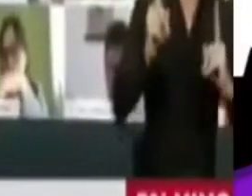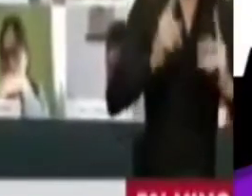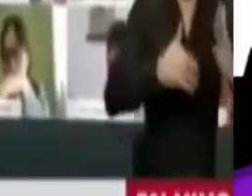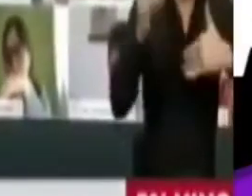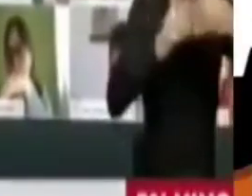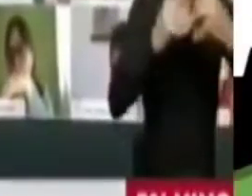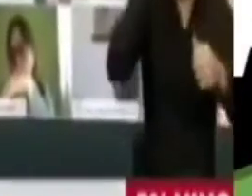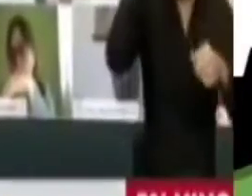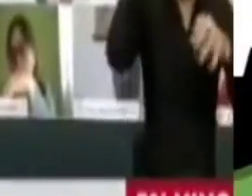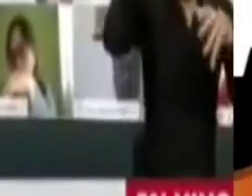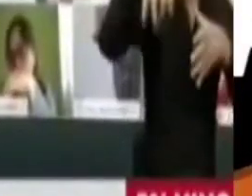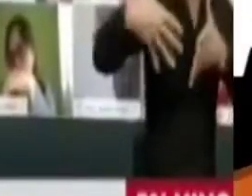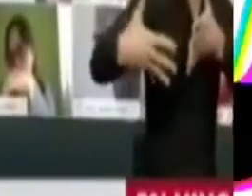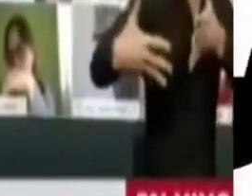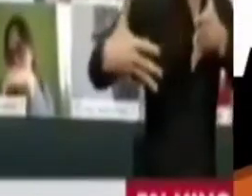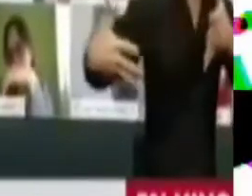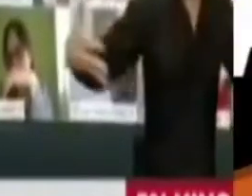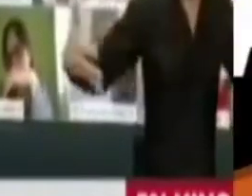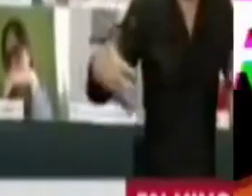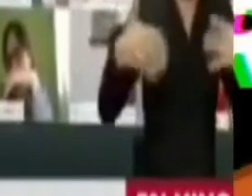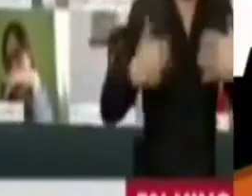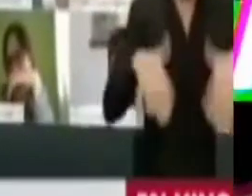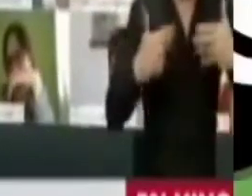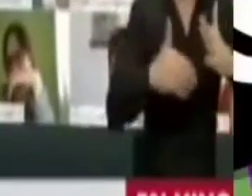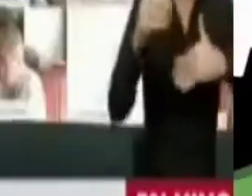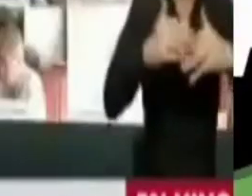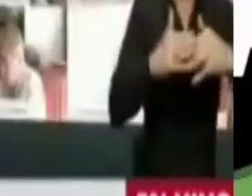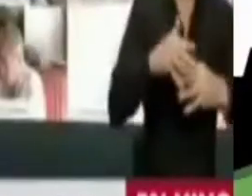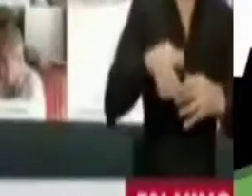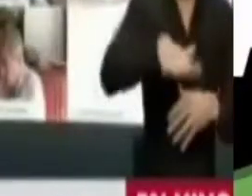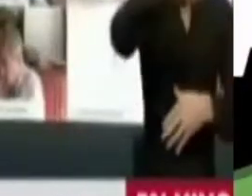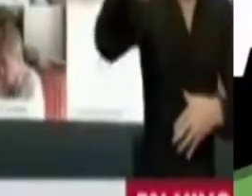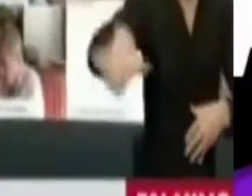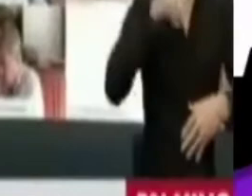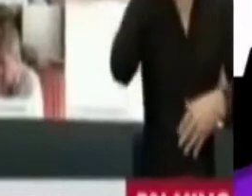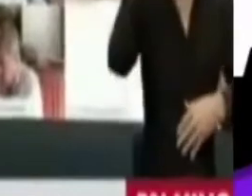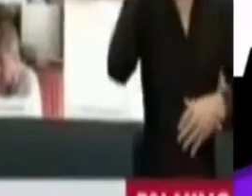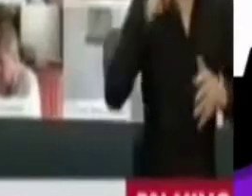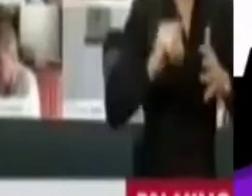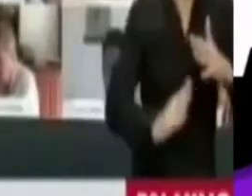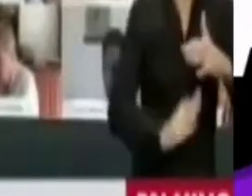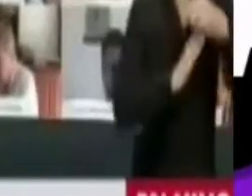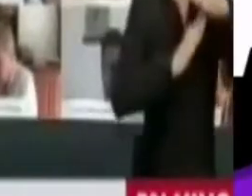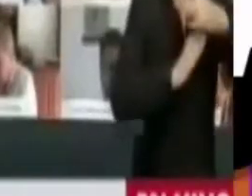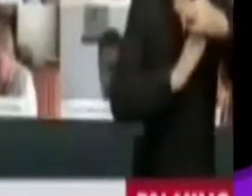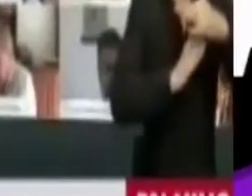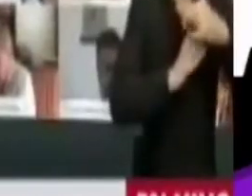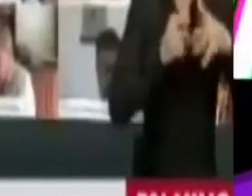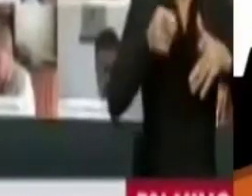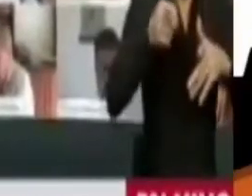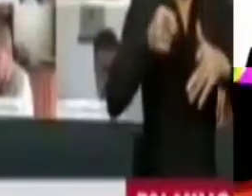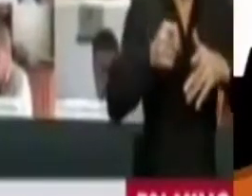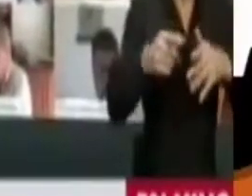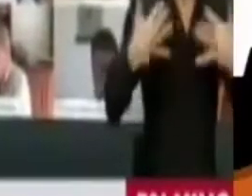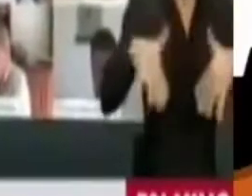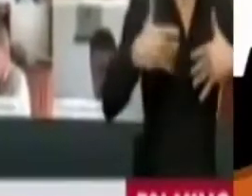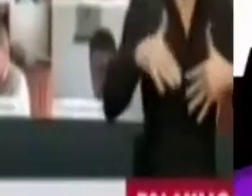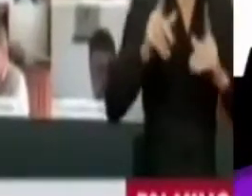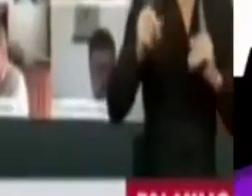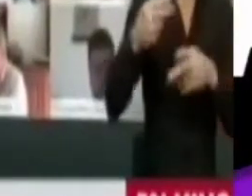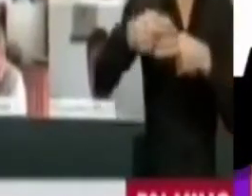profundo lo que se vivió en ese momento. Claro. Bueno, acá sí. Se vivió algo parecido, o igual, o mejor, pero